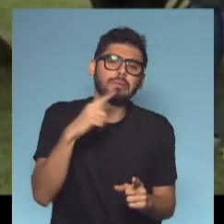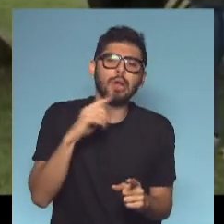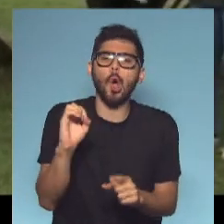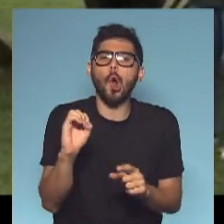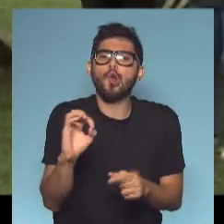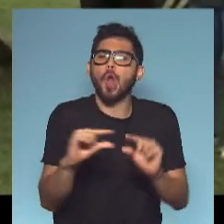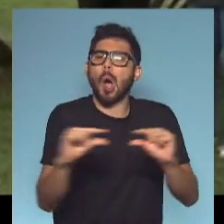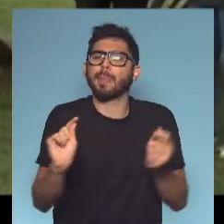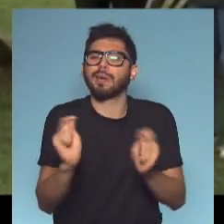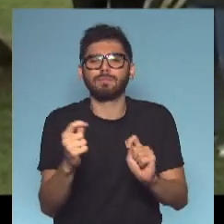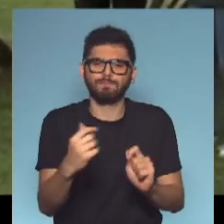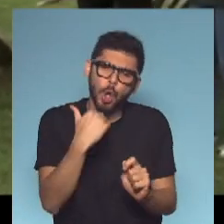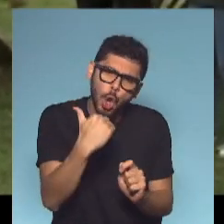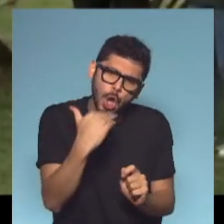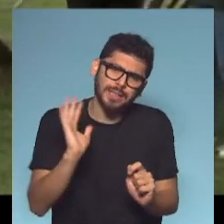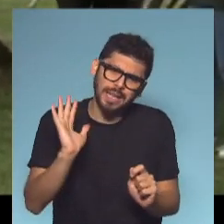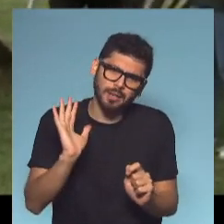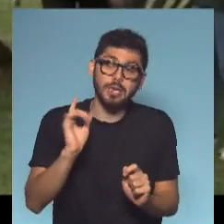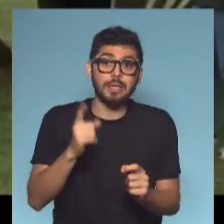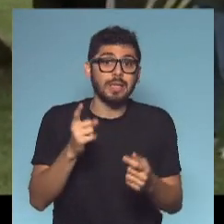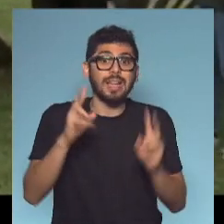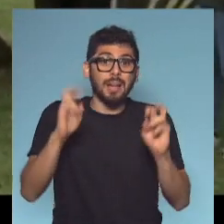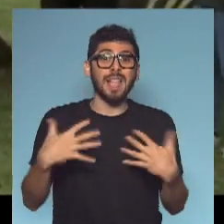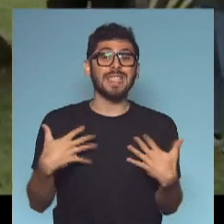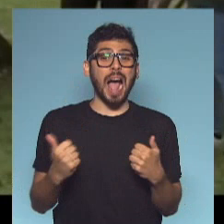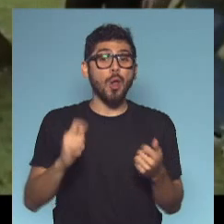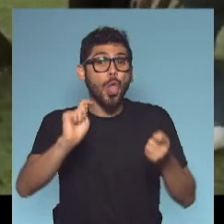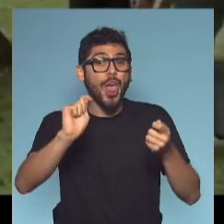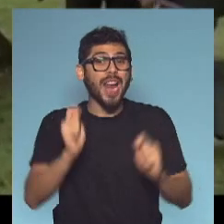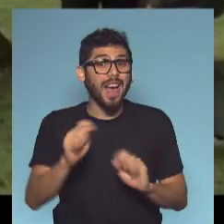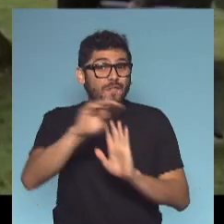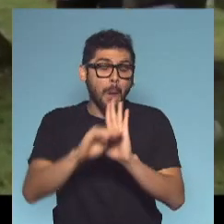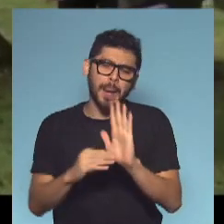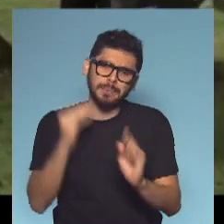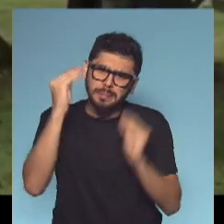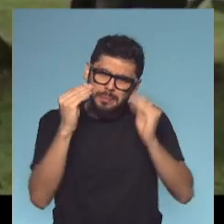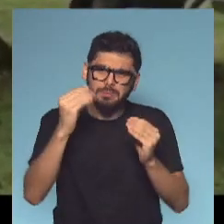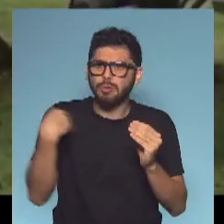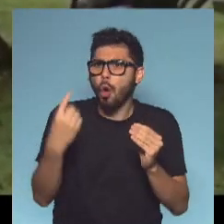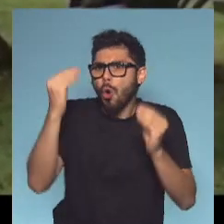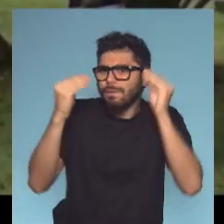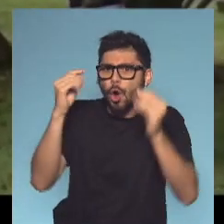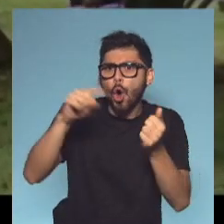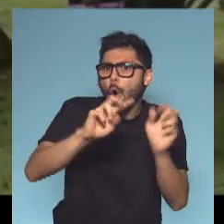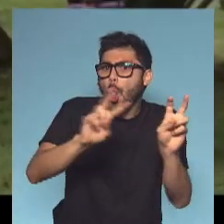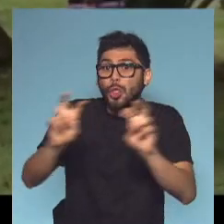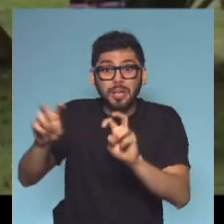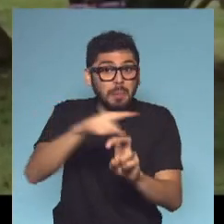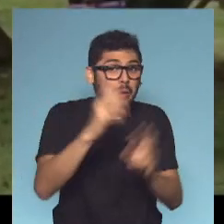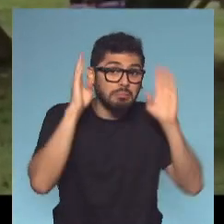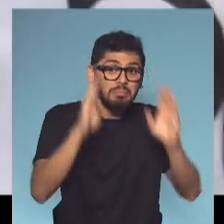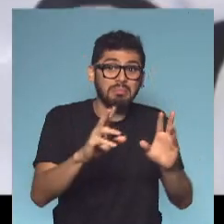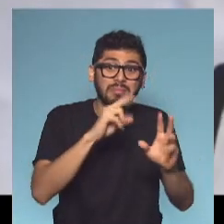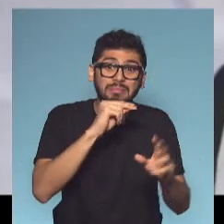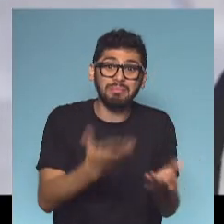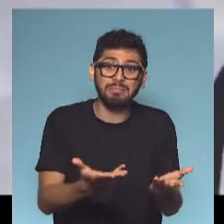situación. Nos preocupa el tema de la reforma a la salud. Nos preocupan muchas otras cosas más que todavía no están contemplados en